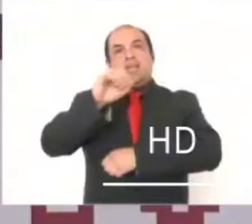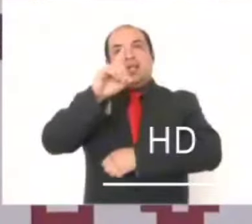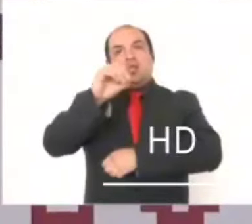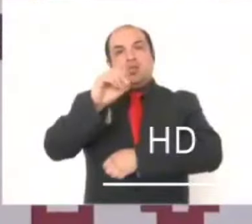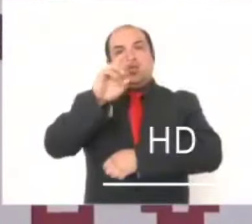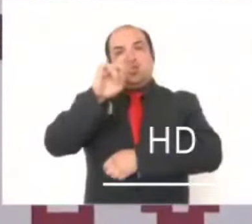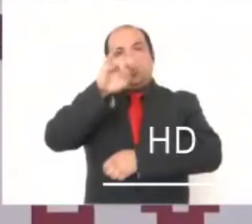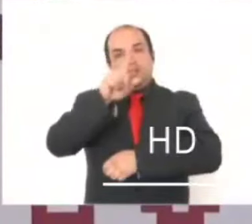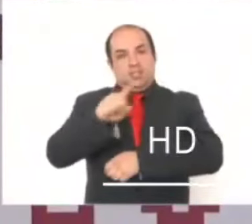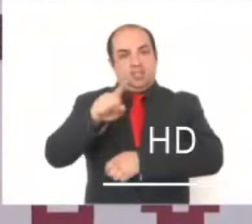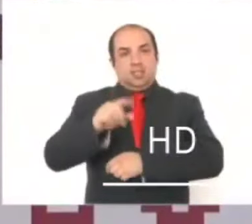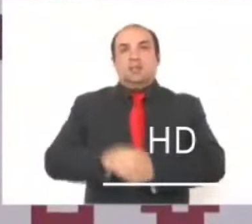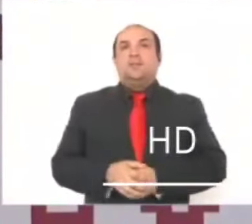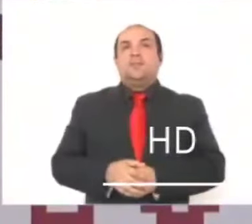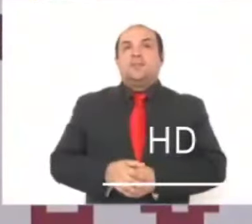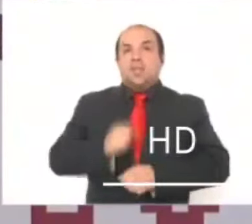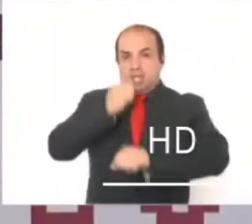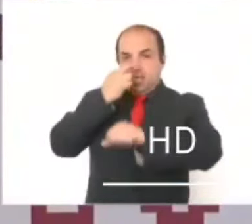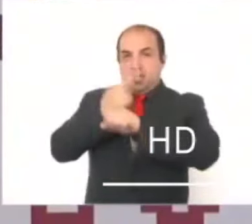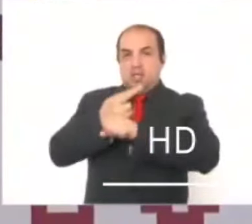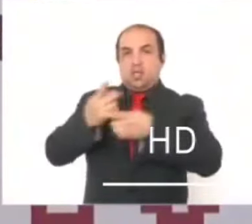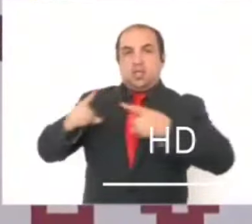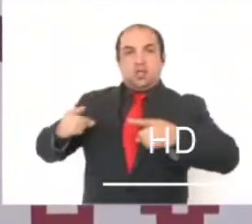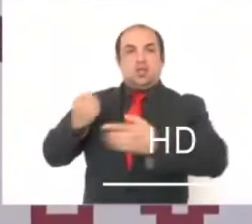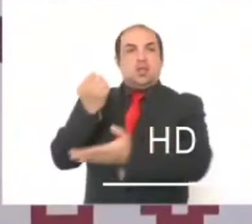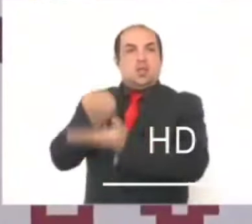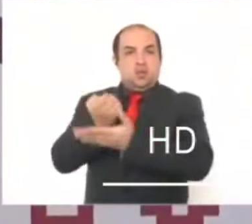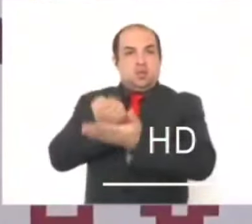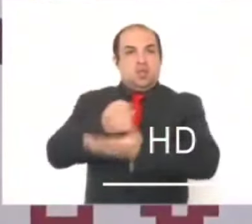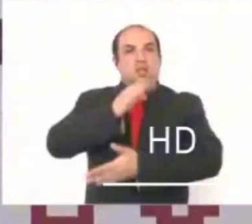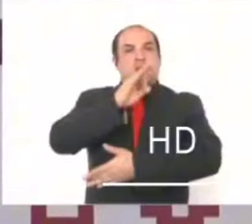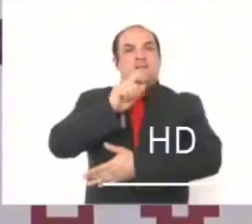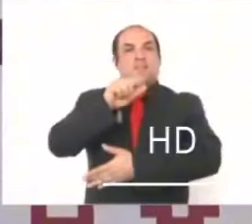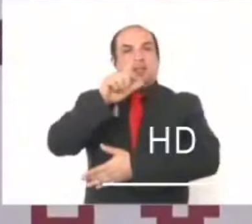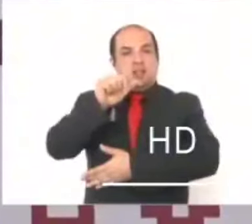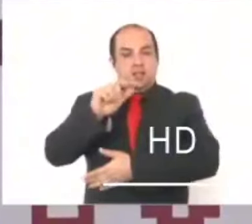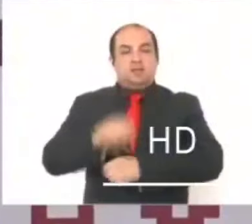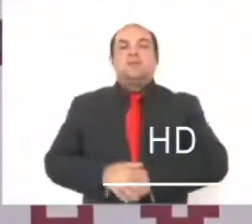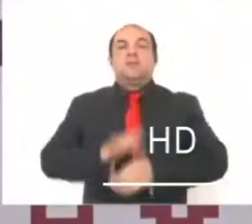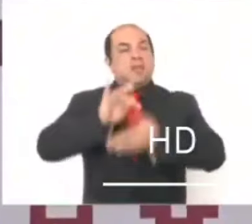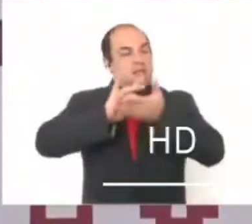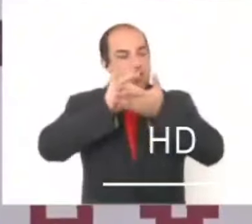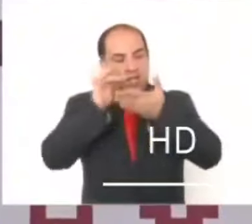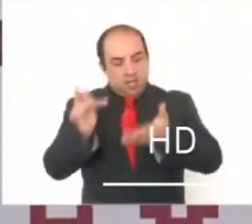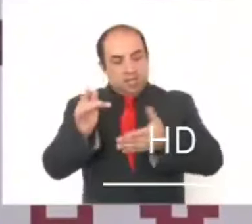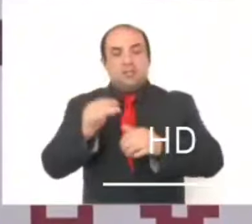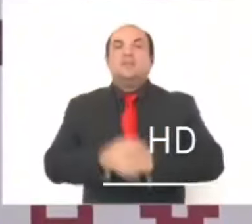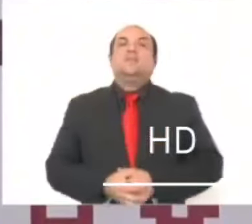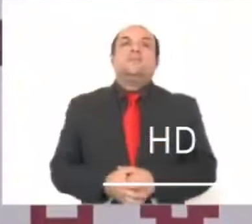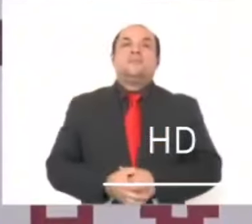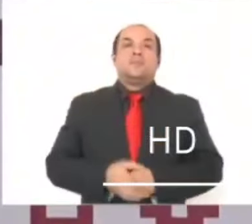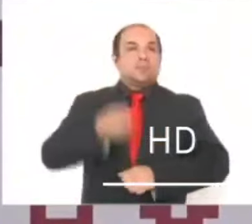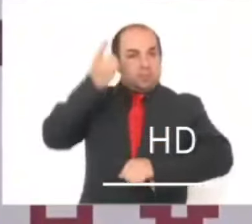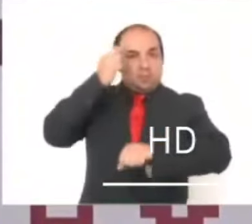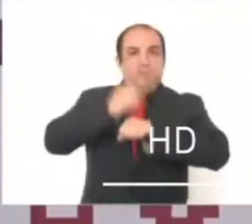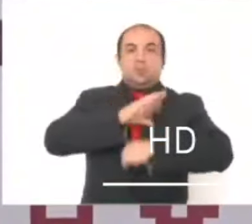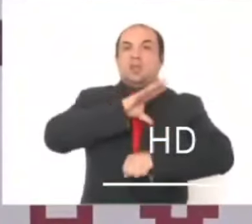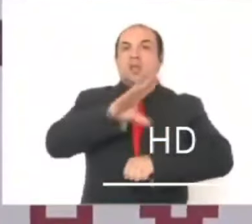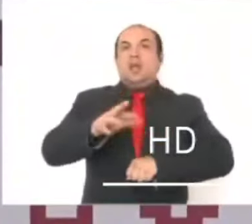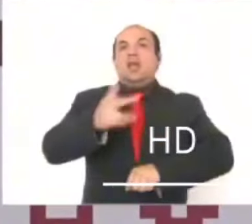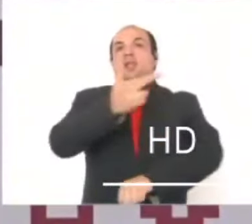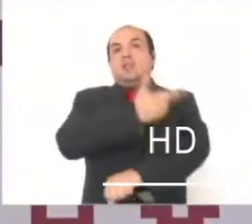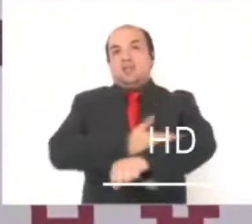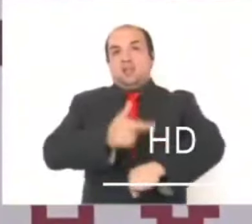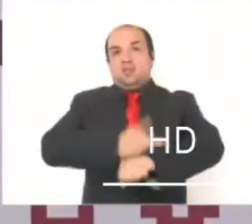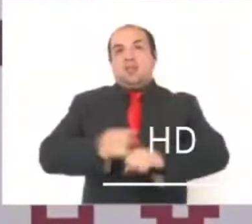gracias. Al secretario de Desarrollo Económico, Fadlala Cabani, muchas gracias. Al director general de Gestión